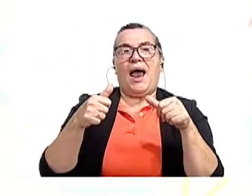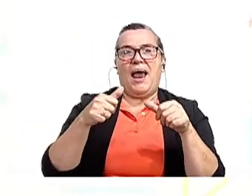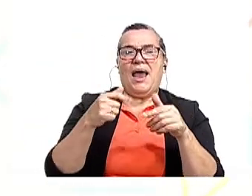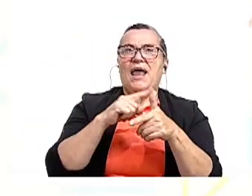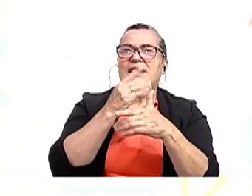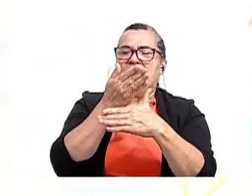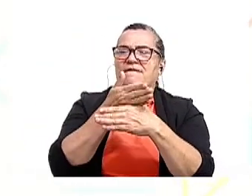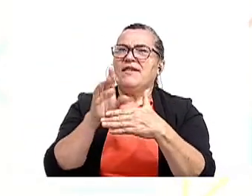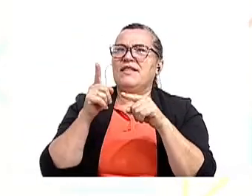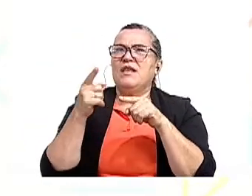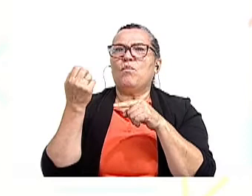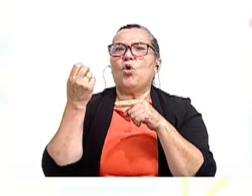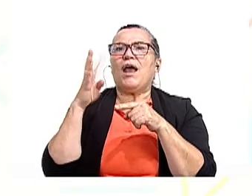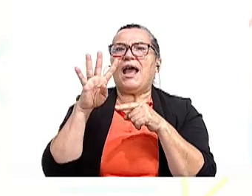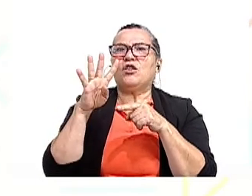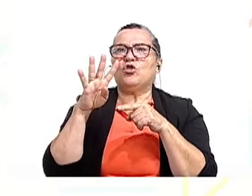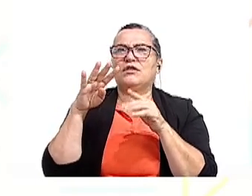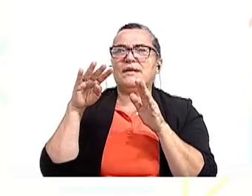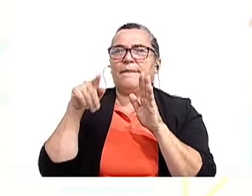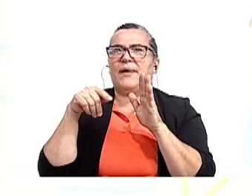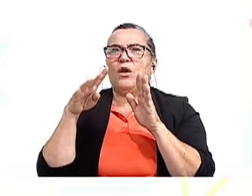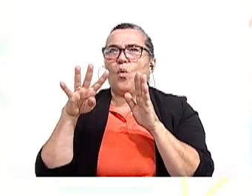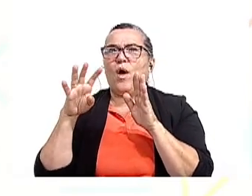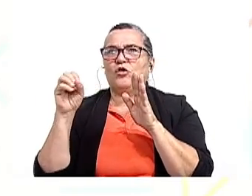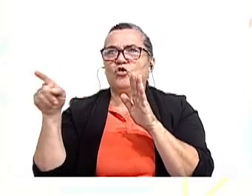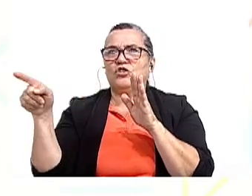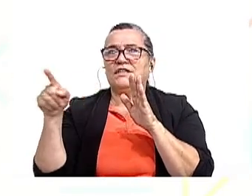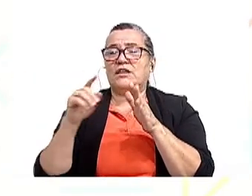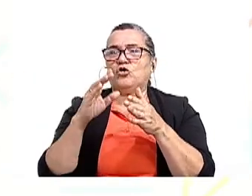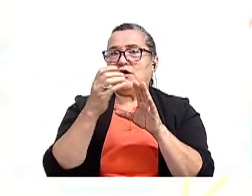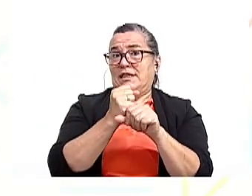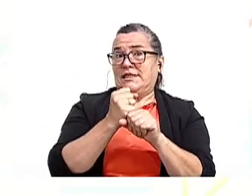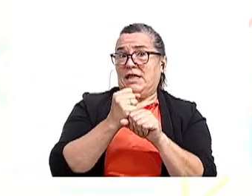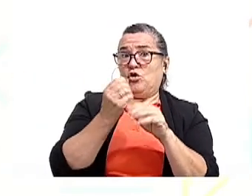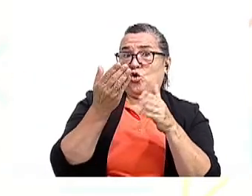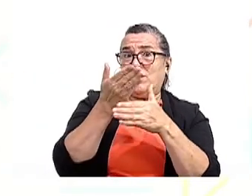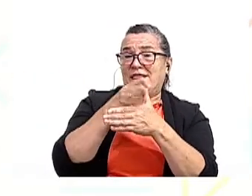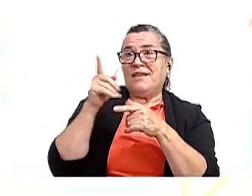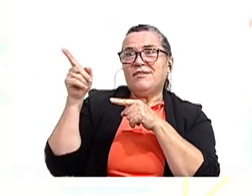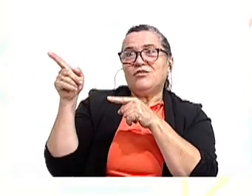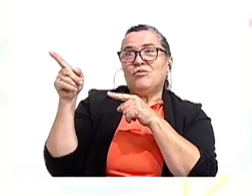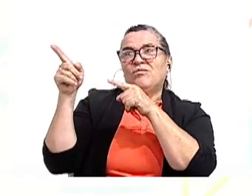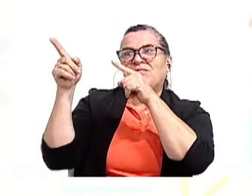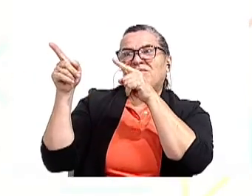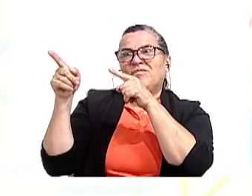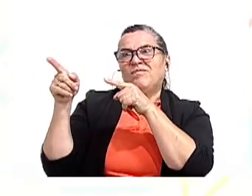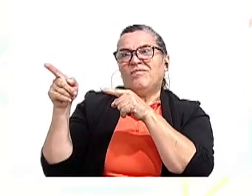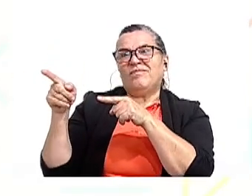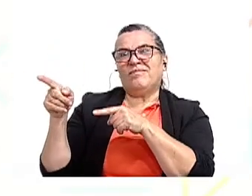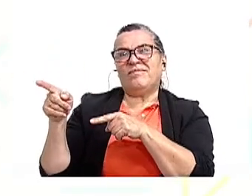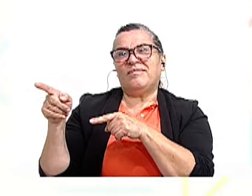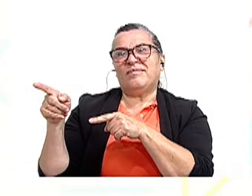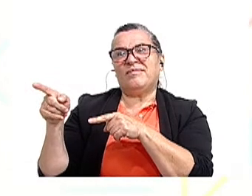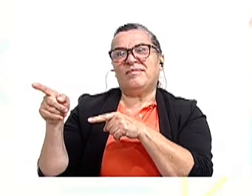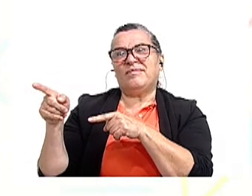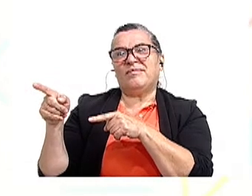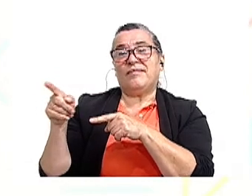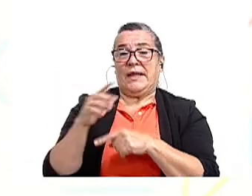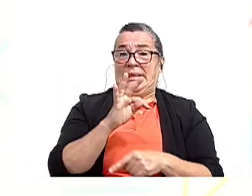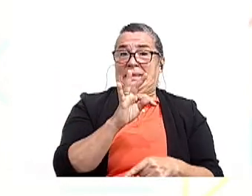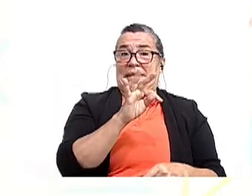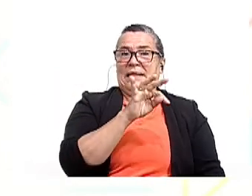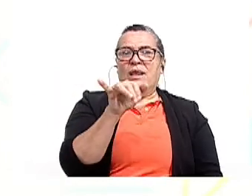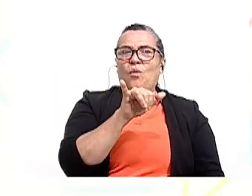dividir por 14,400. Efectuando la división, vamos a obtener lo siguiente. Que T es igual